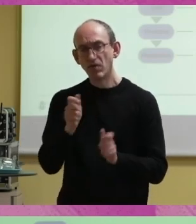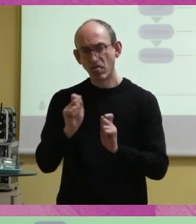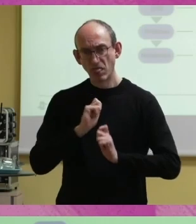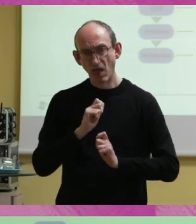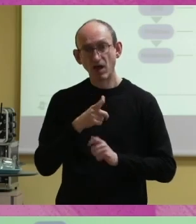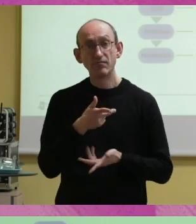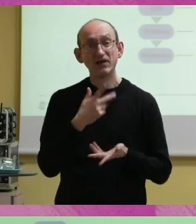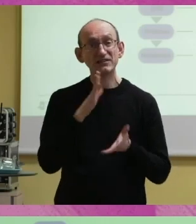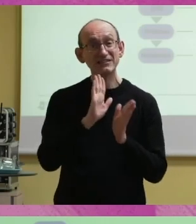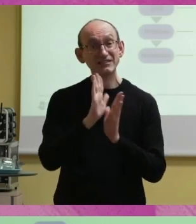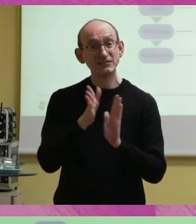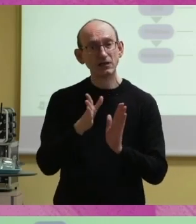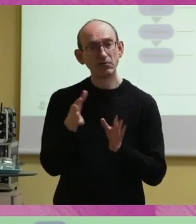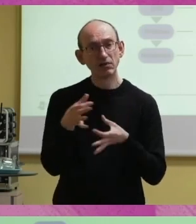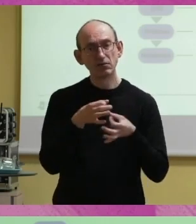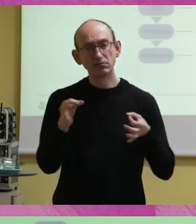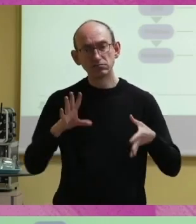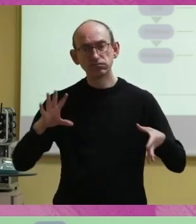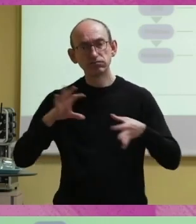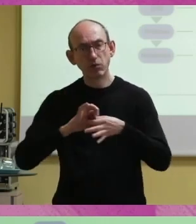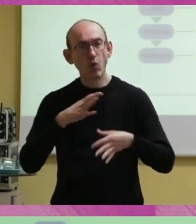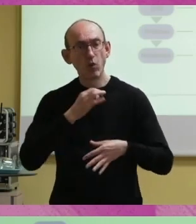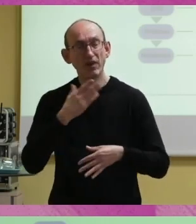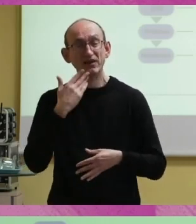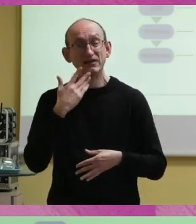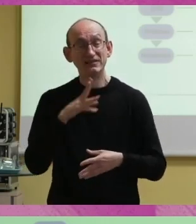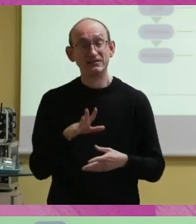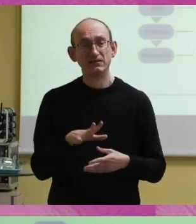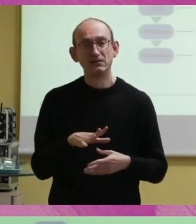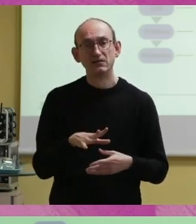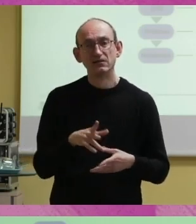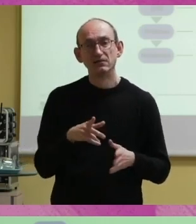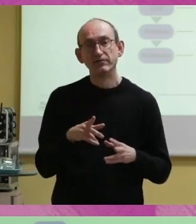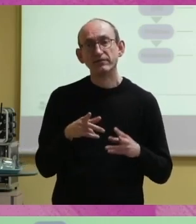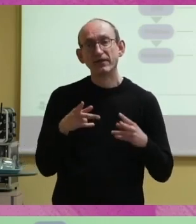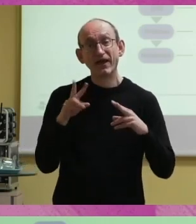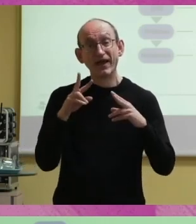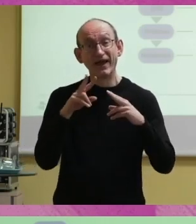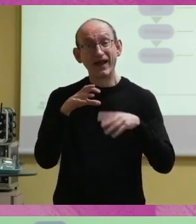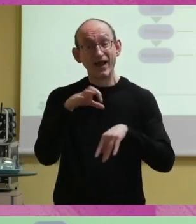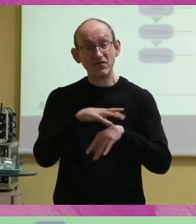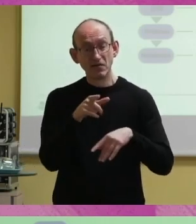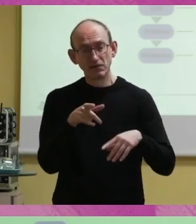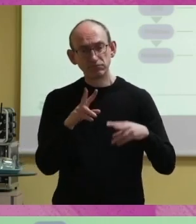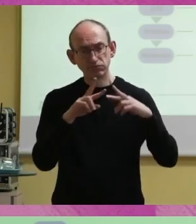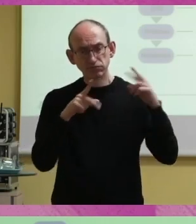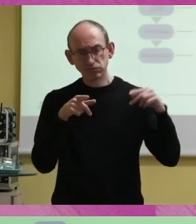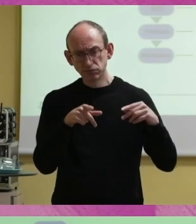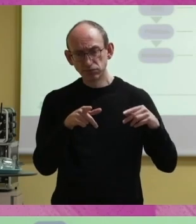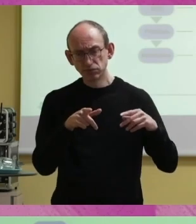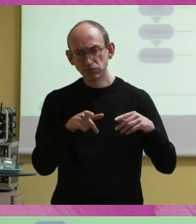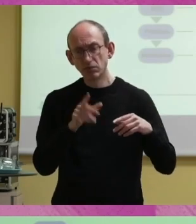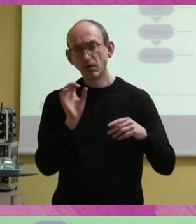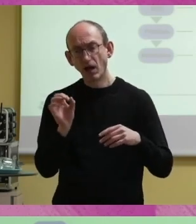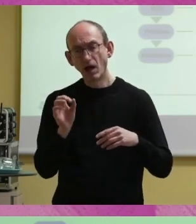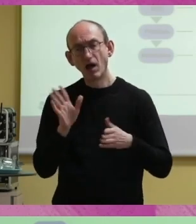son terapias que pueden ser efectivas, porque si nosotros vemos que está desregulado en la enfermedad, también podemos idear estrategias terapéuticas para